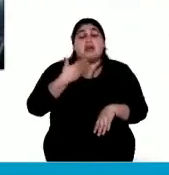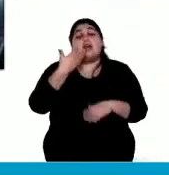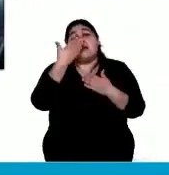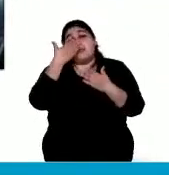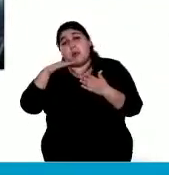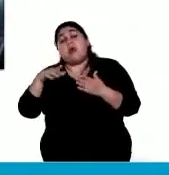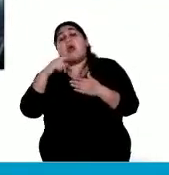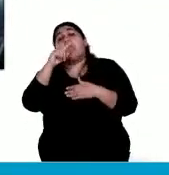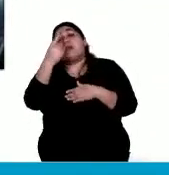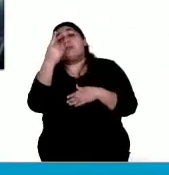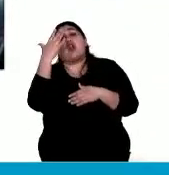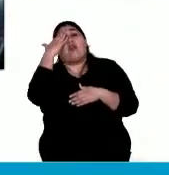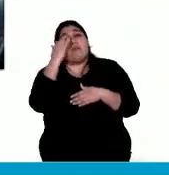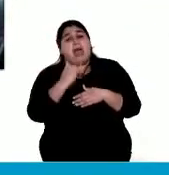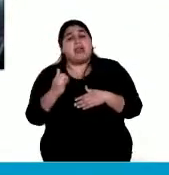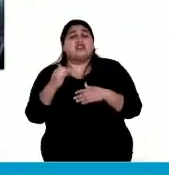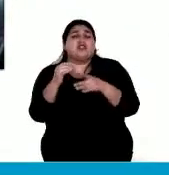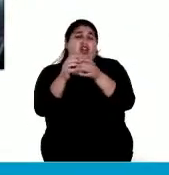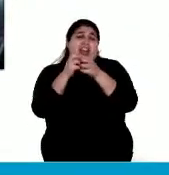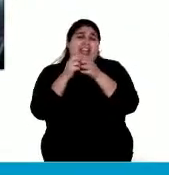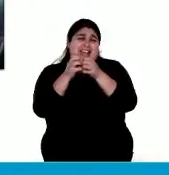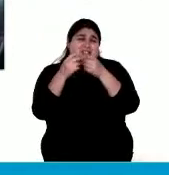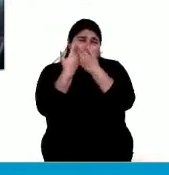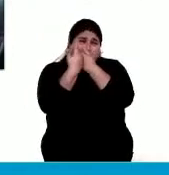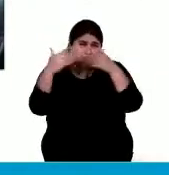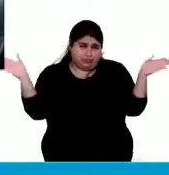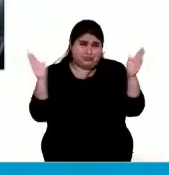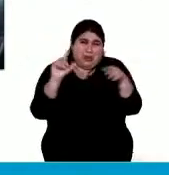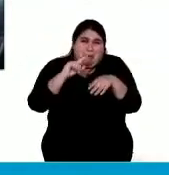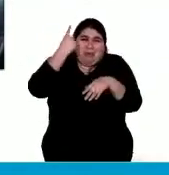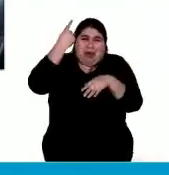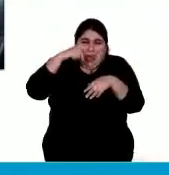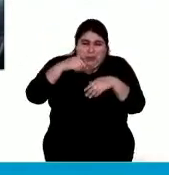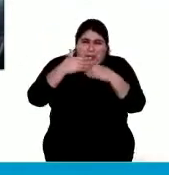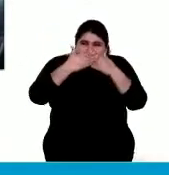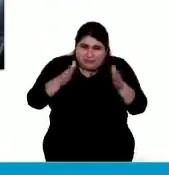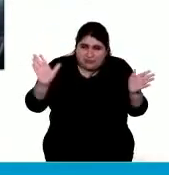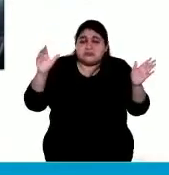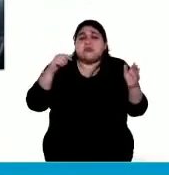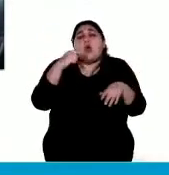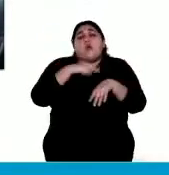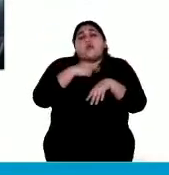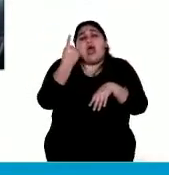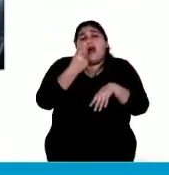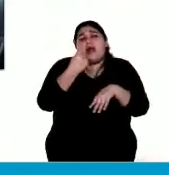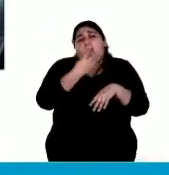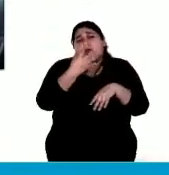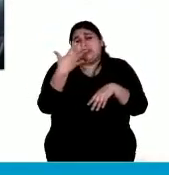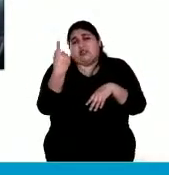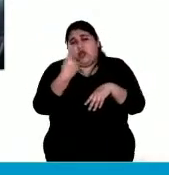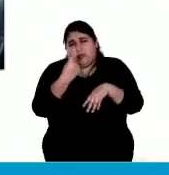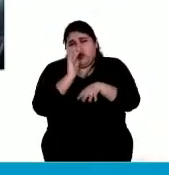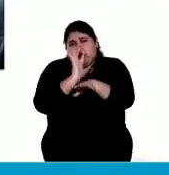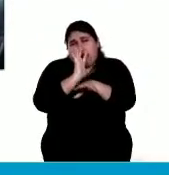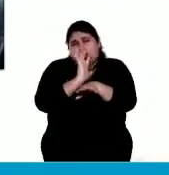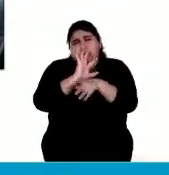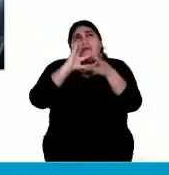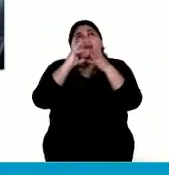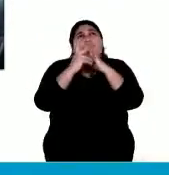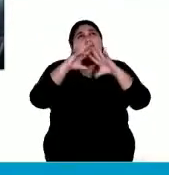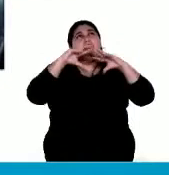las sesiones legislativas también en este recinto, habló 1 hora 45 minutos, es decir, 3 horas.